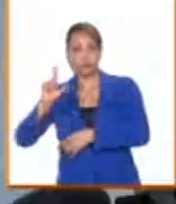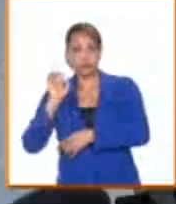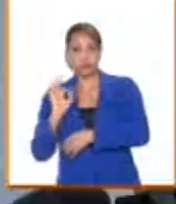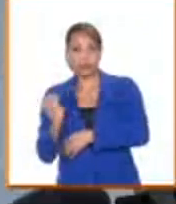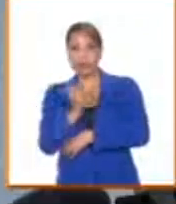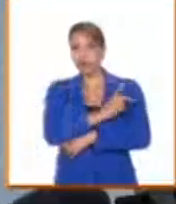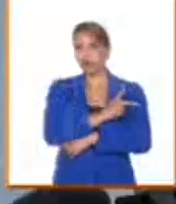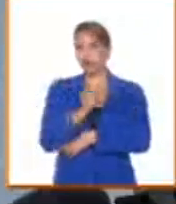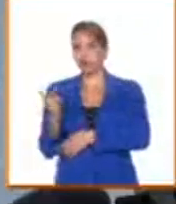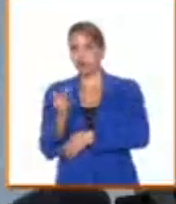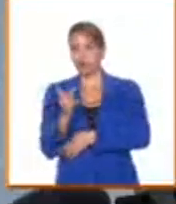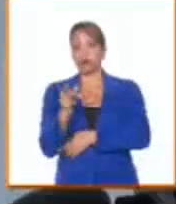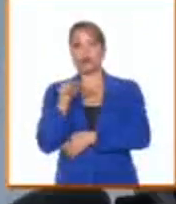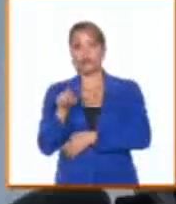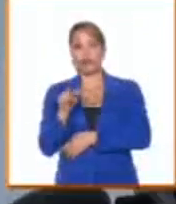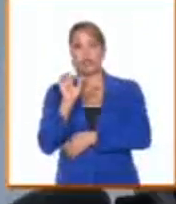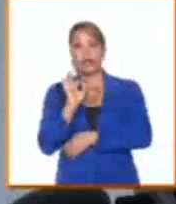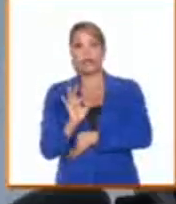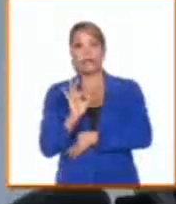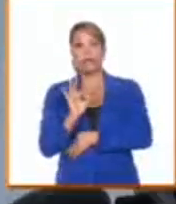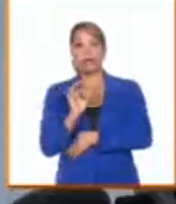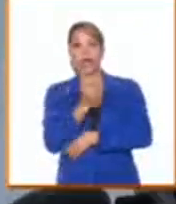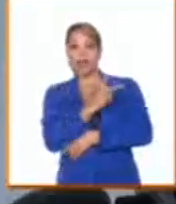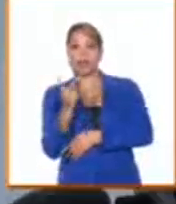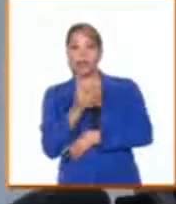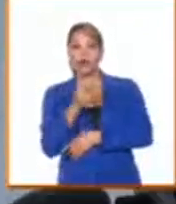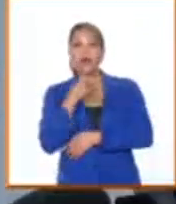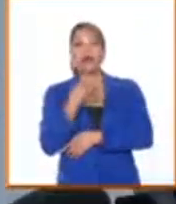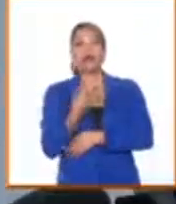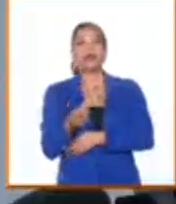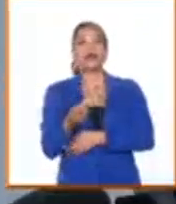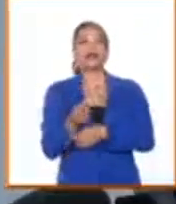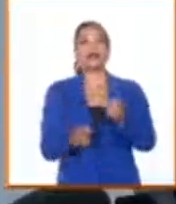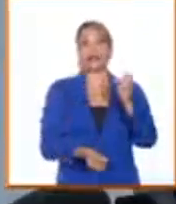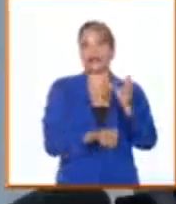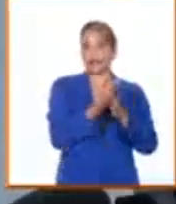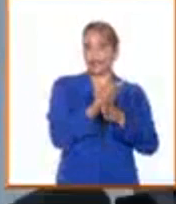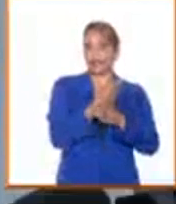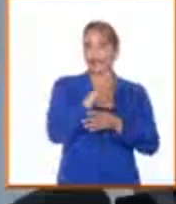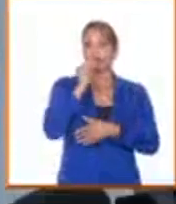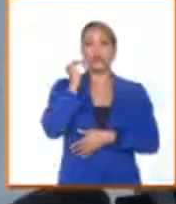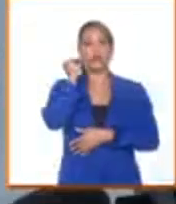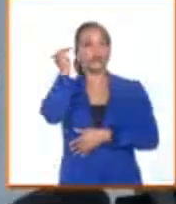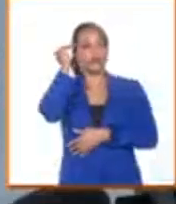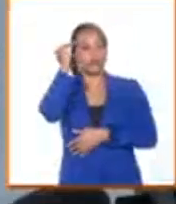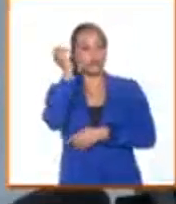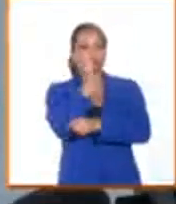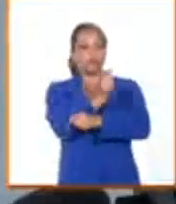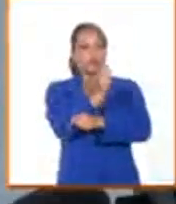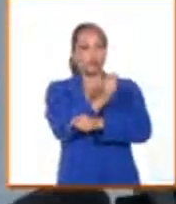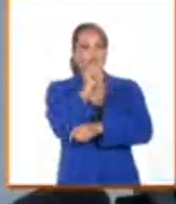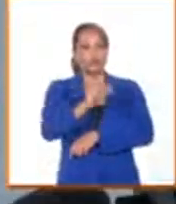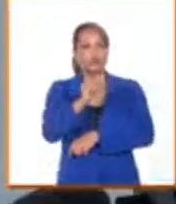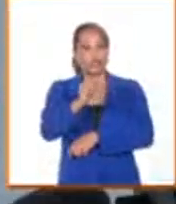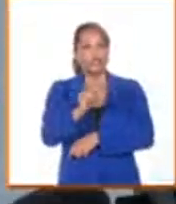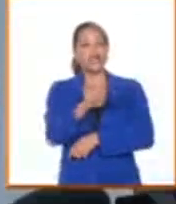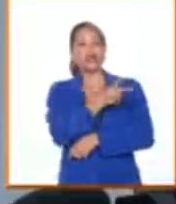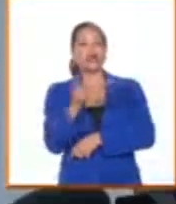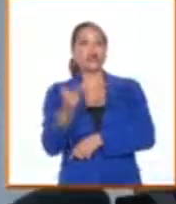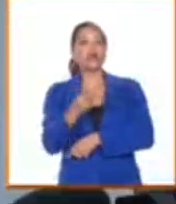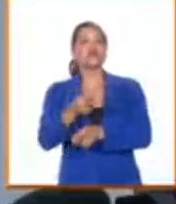le da a estos organismos formadores y capacitadores una